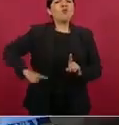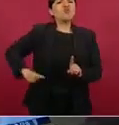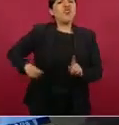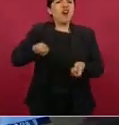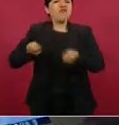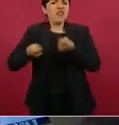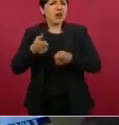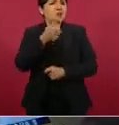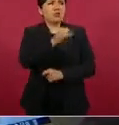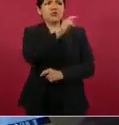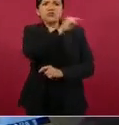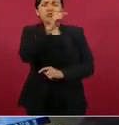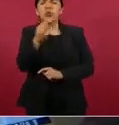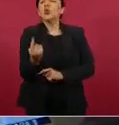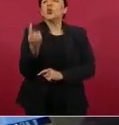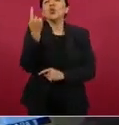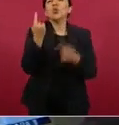excepción,